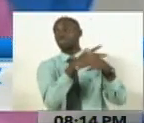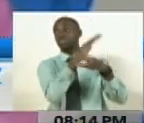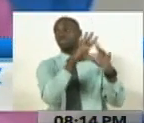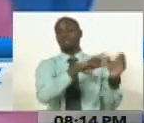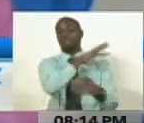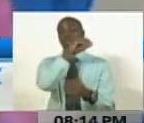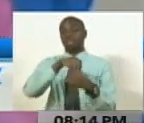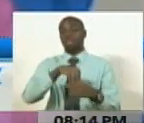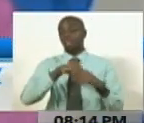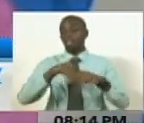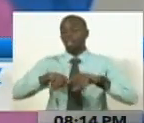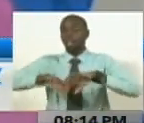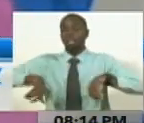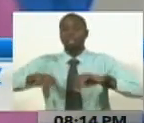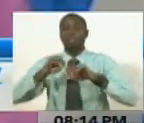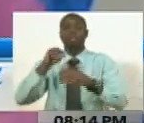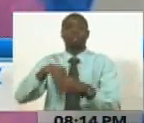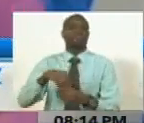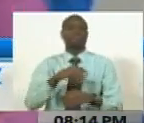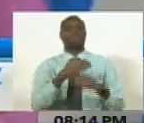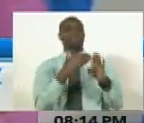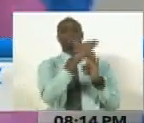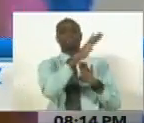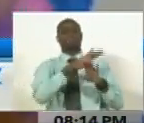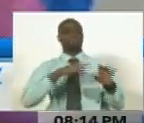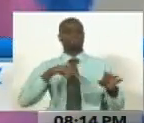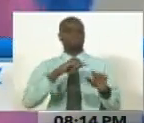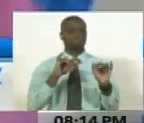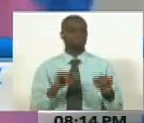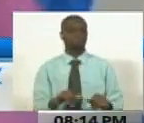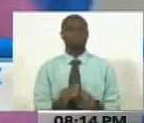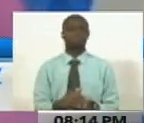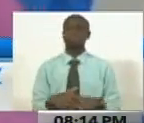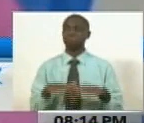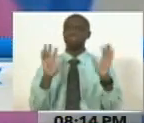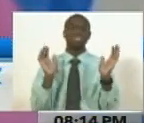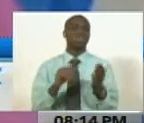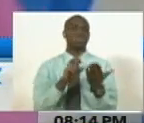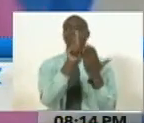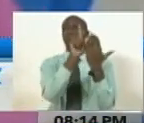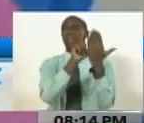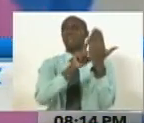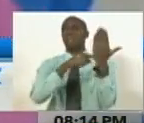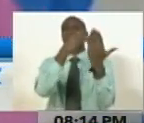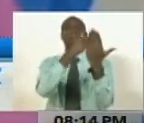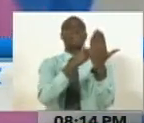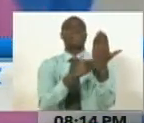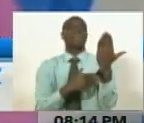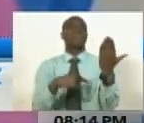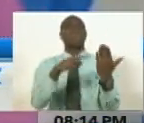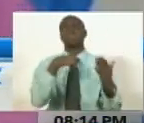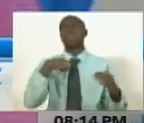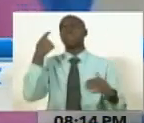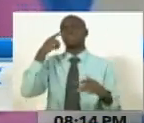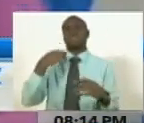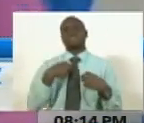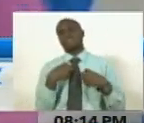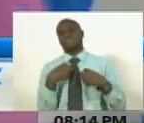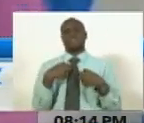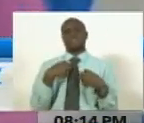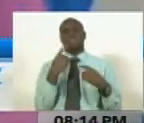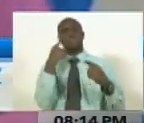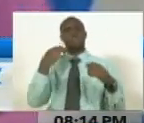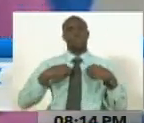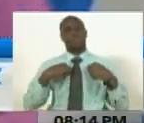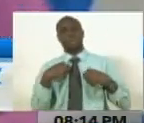injerencista, lo que pueden hacer sus países, no sé, porque bueno, podríamos sacar una lista, parece que la lista les molesta, ¿verdad? Le